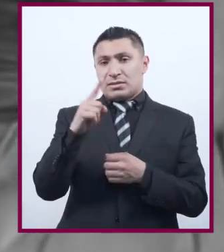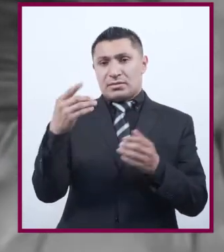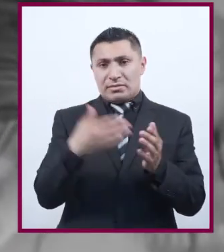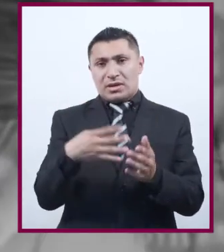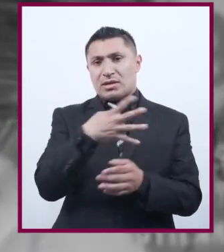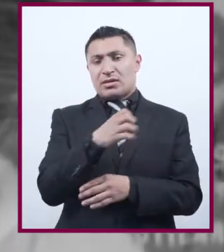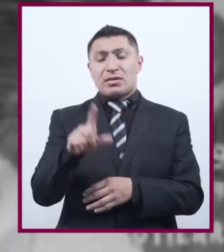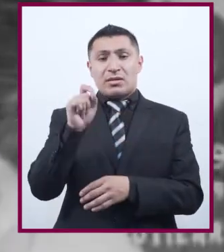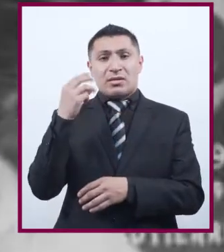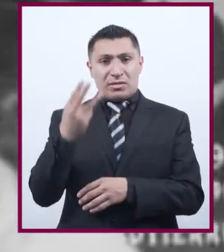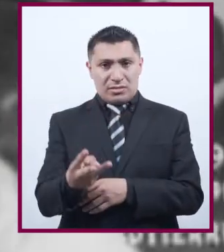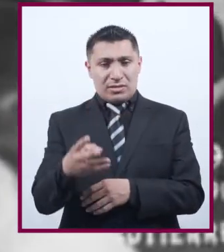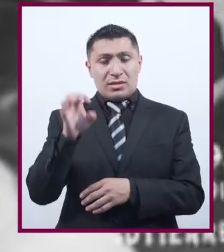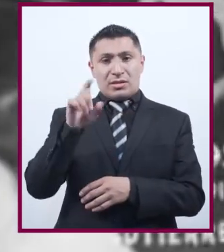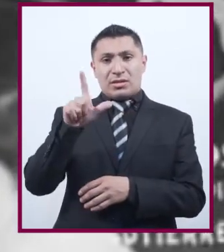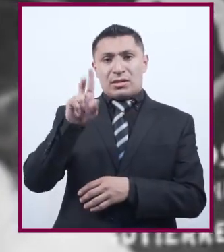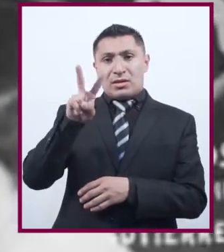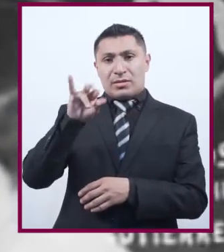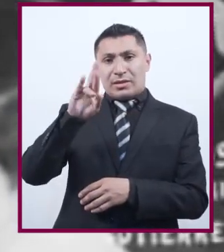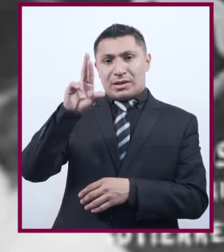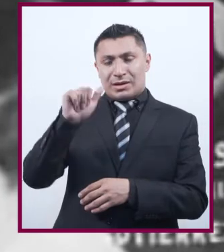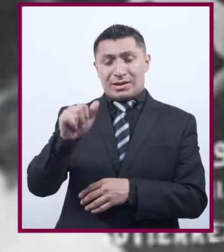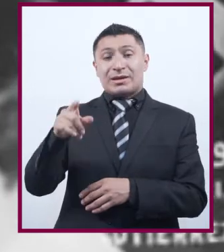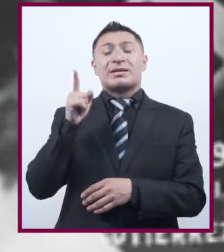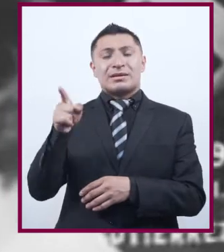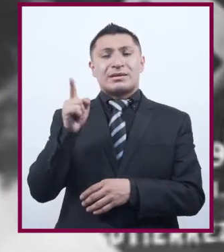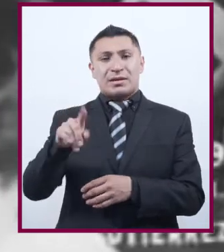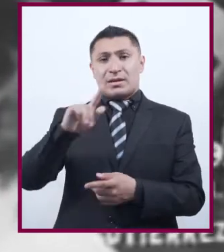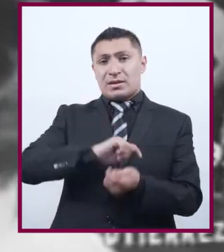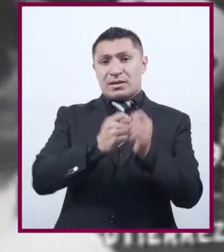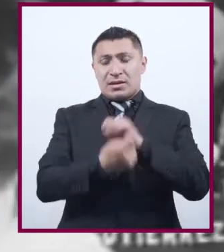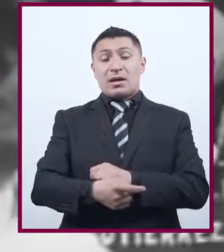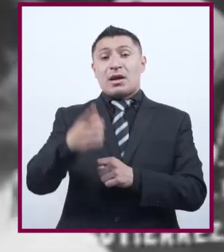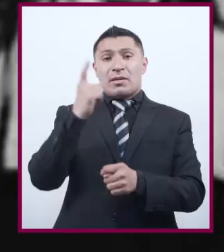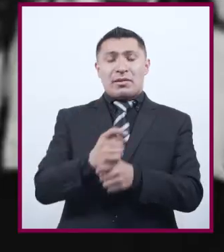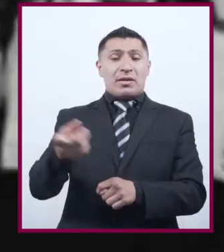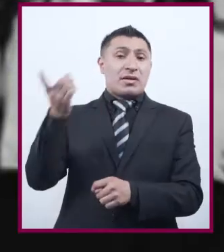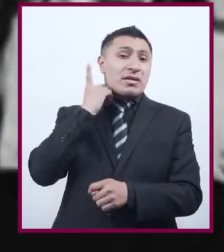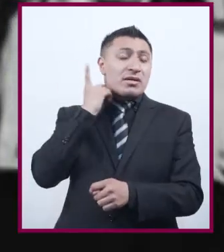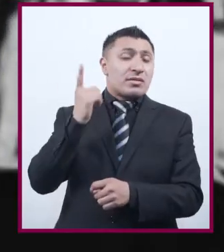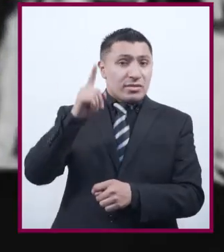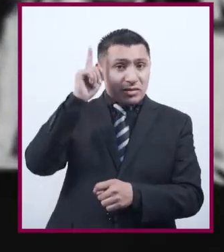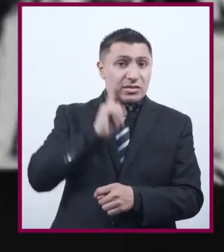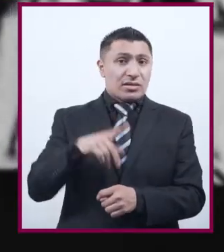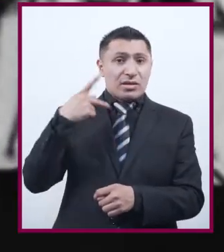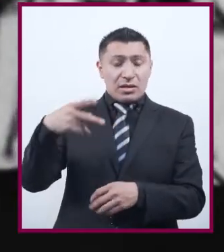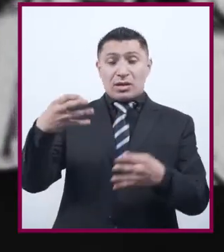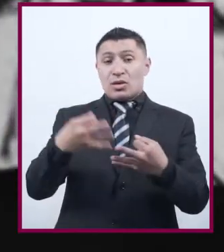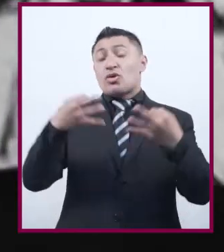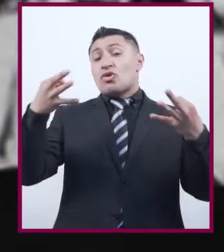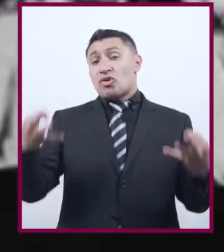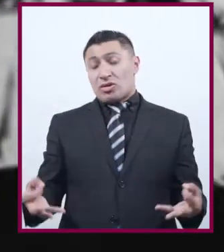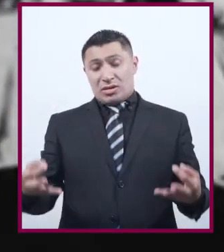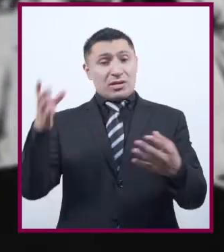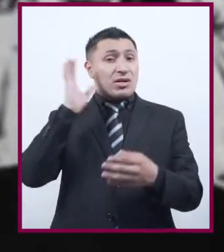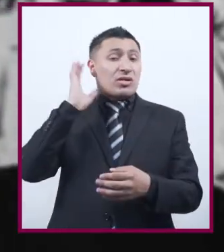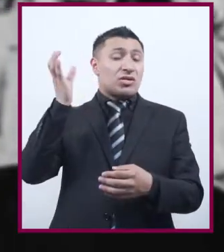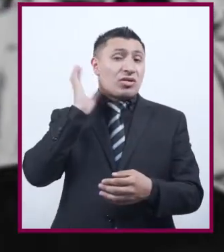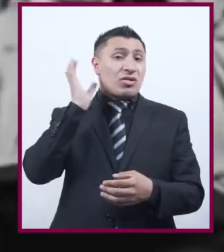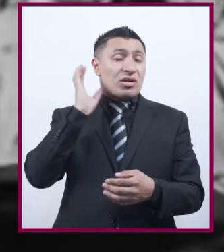1923, Elvira Carrillo se convirtió en la primera diputada del Congreso local de su tierra, por parte del Partido